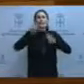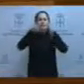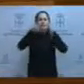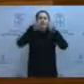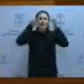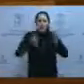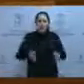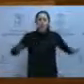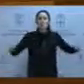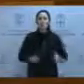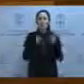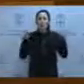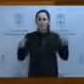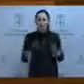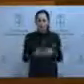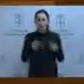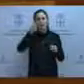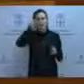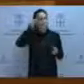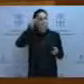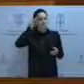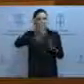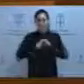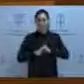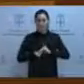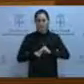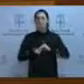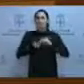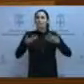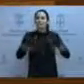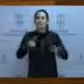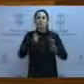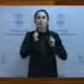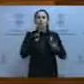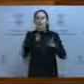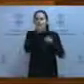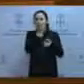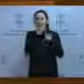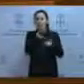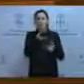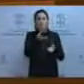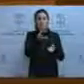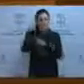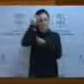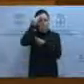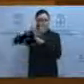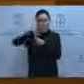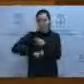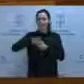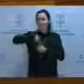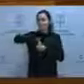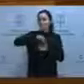política socialmente inteligente. Yo les voy a aportar unos datos que me parecen elocuentes en sí